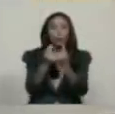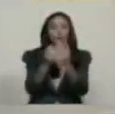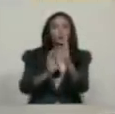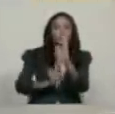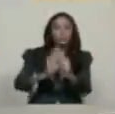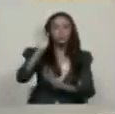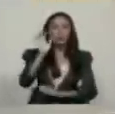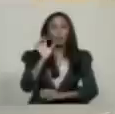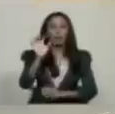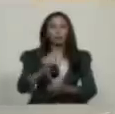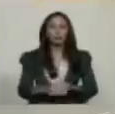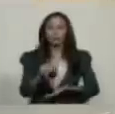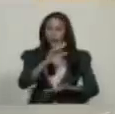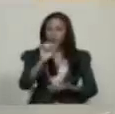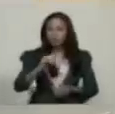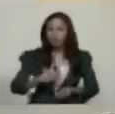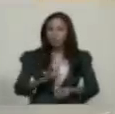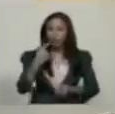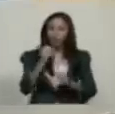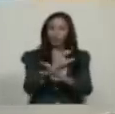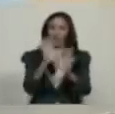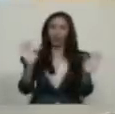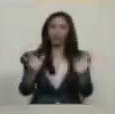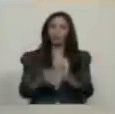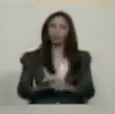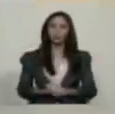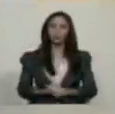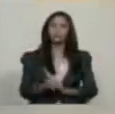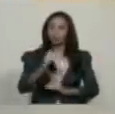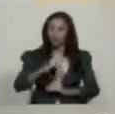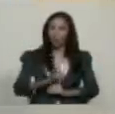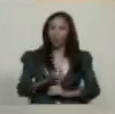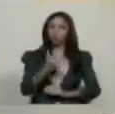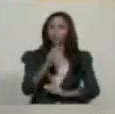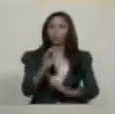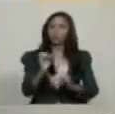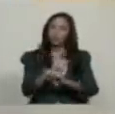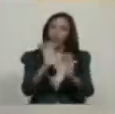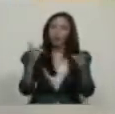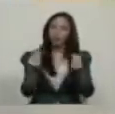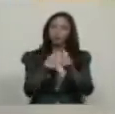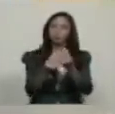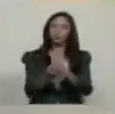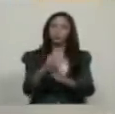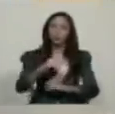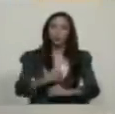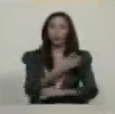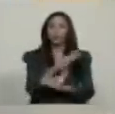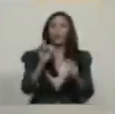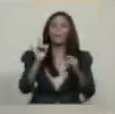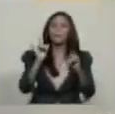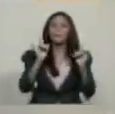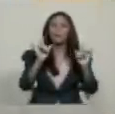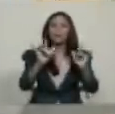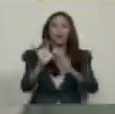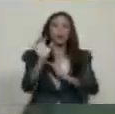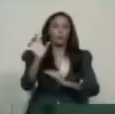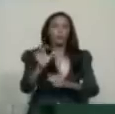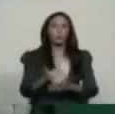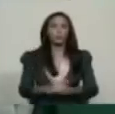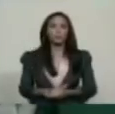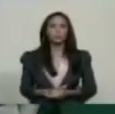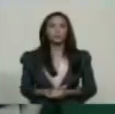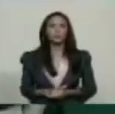nuestra patria. Sí se puede, Venezuela. Juntos por Venezuela, sí se puede, patria amada.